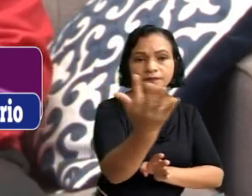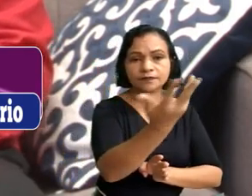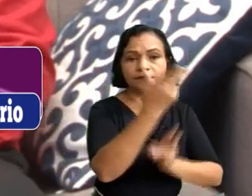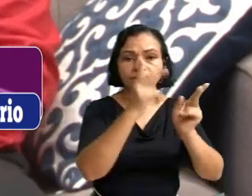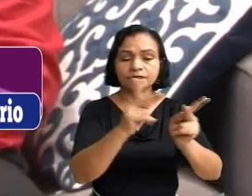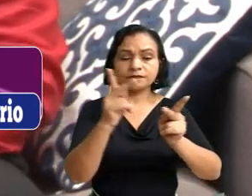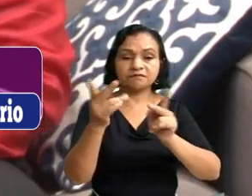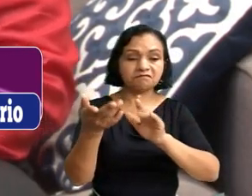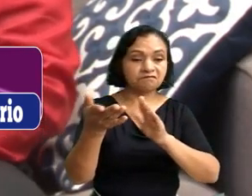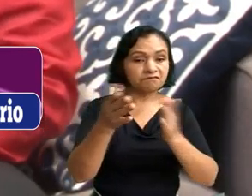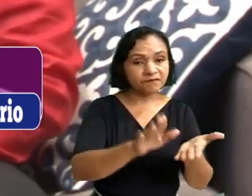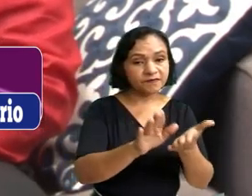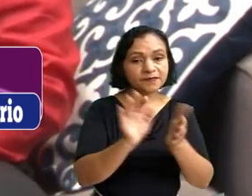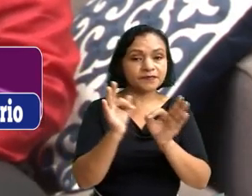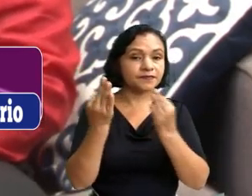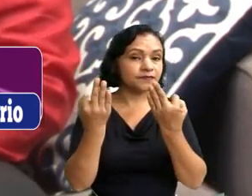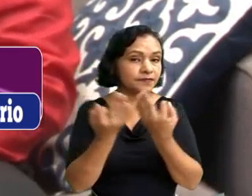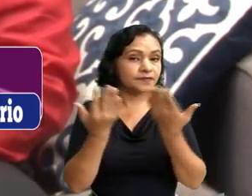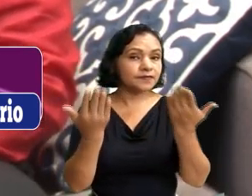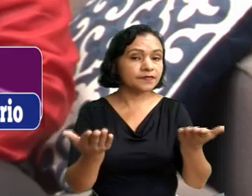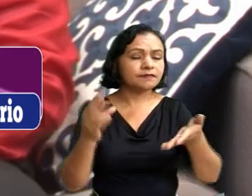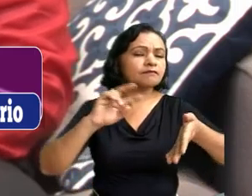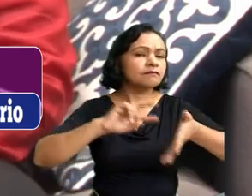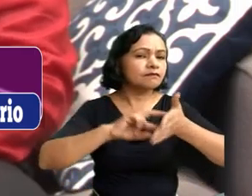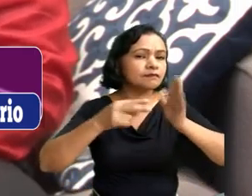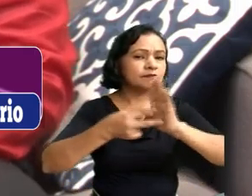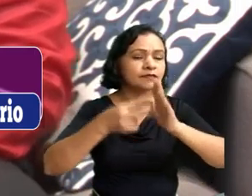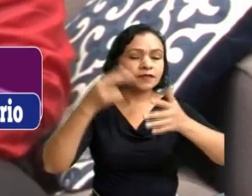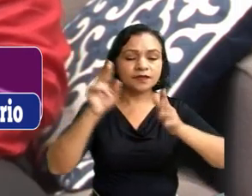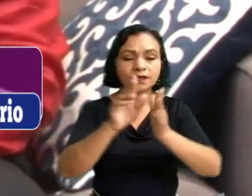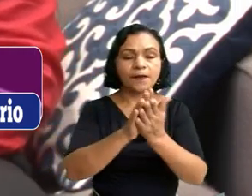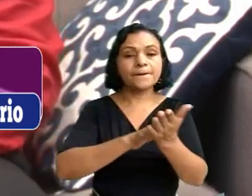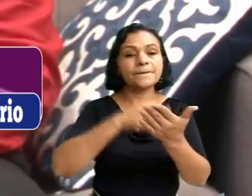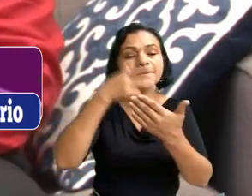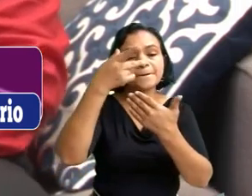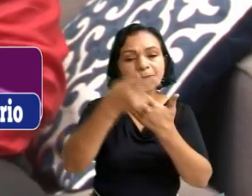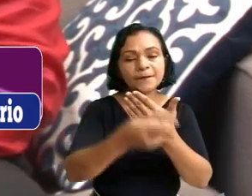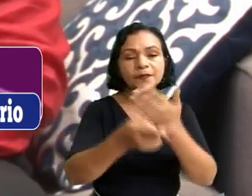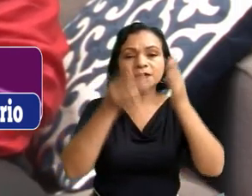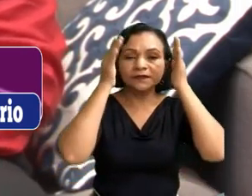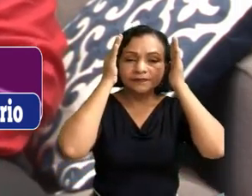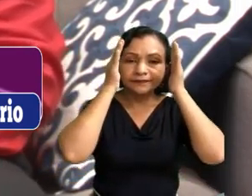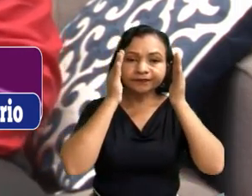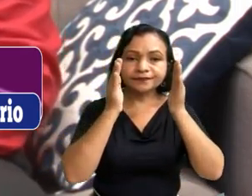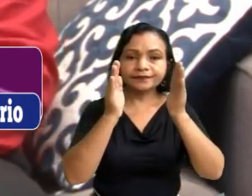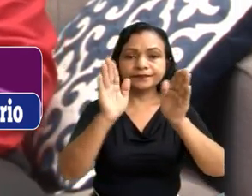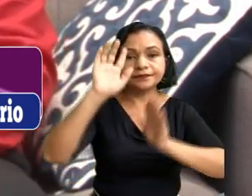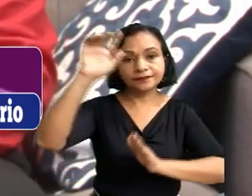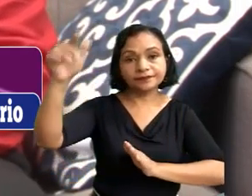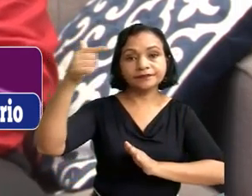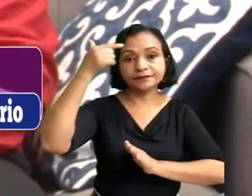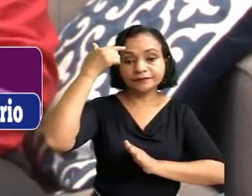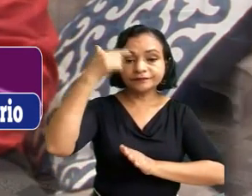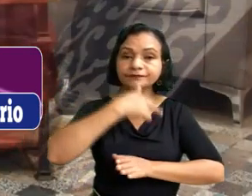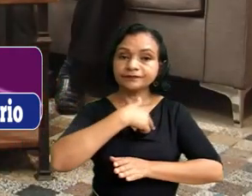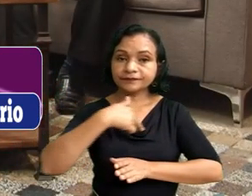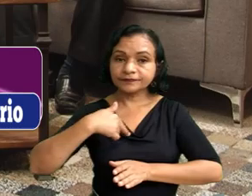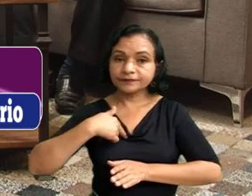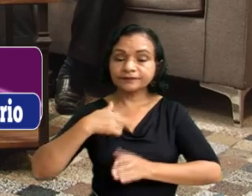que se basa en el programa de atención a las víctimas que el gobierno de abierto